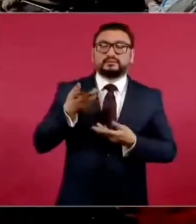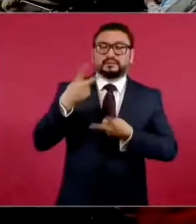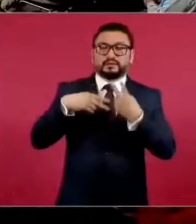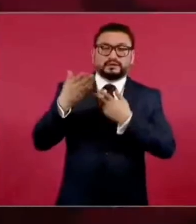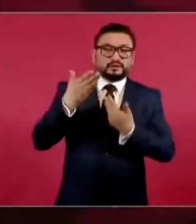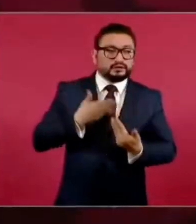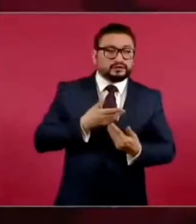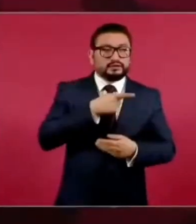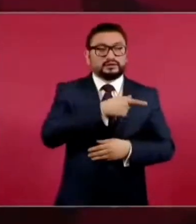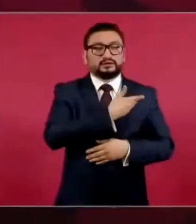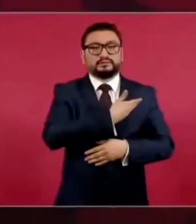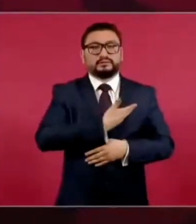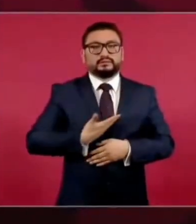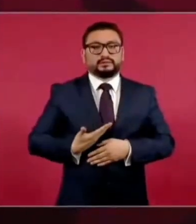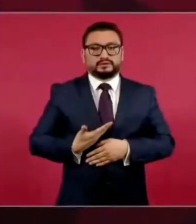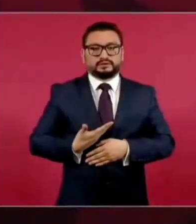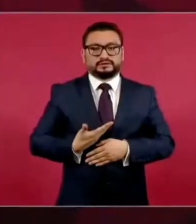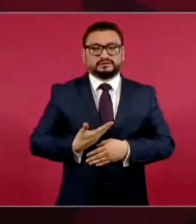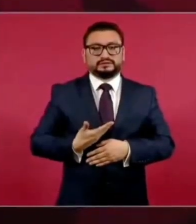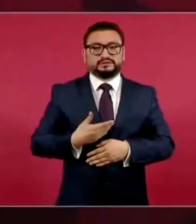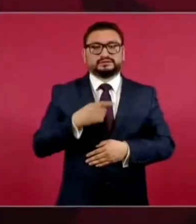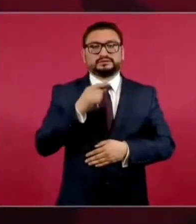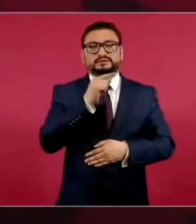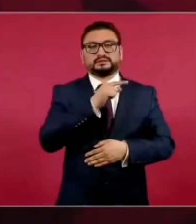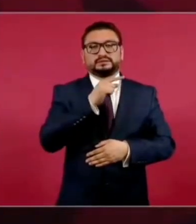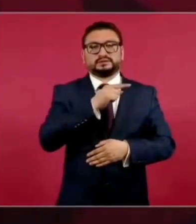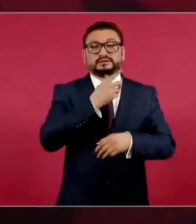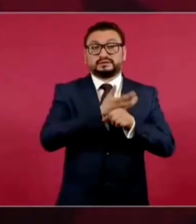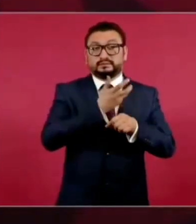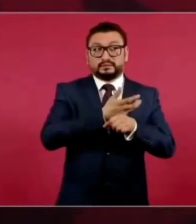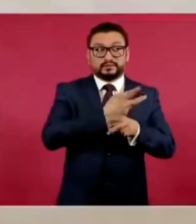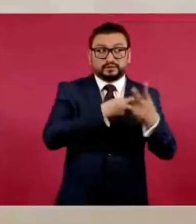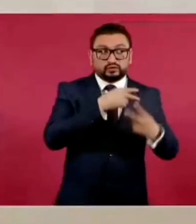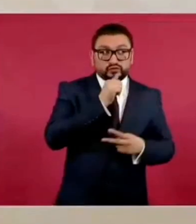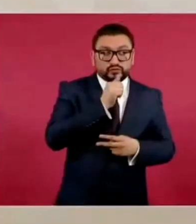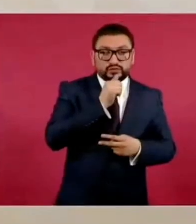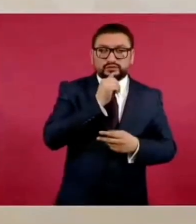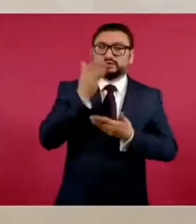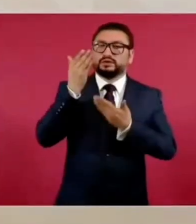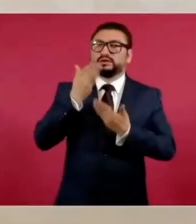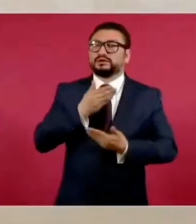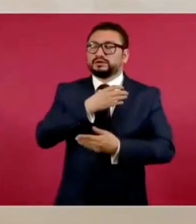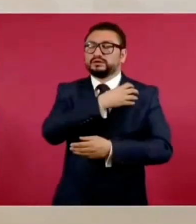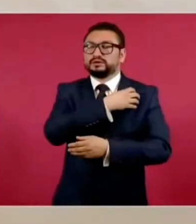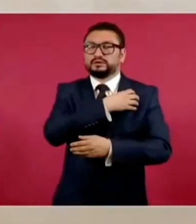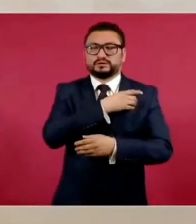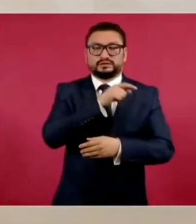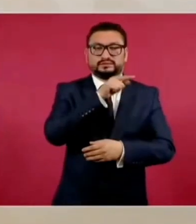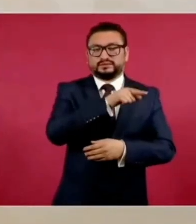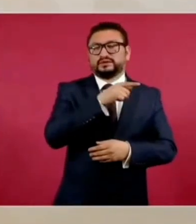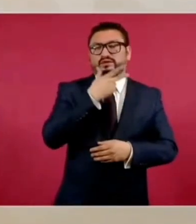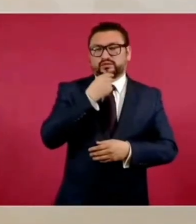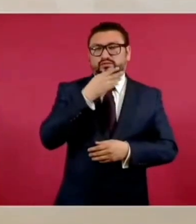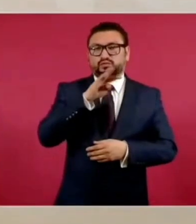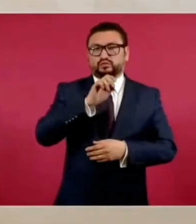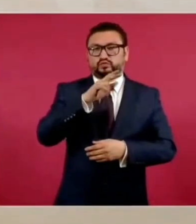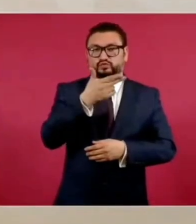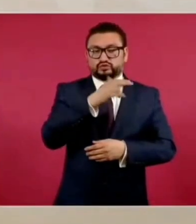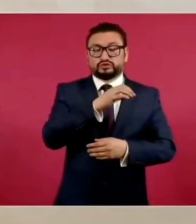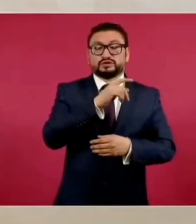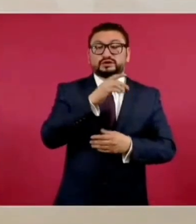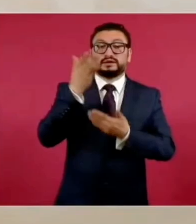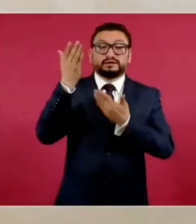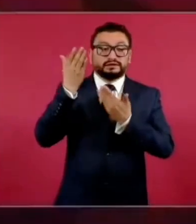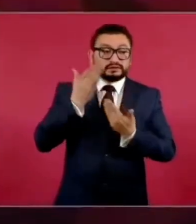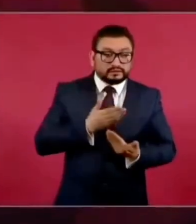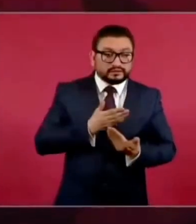el presidente de Estados Unidos, Bush, y se fuera.